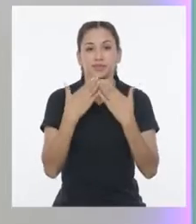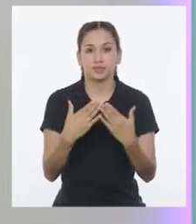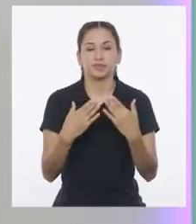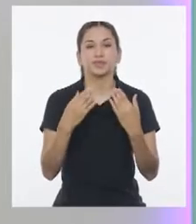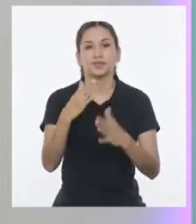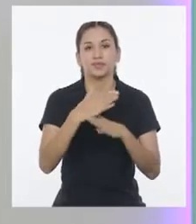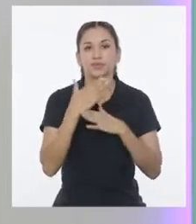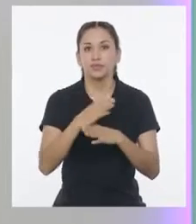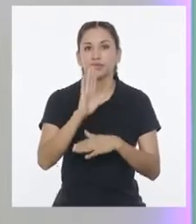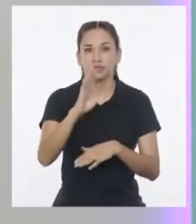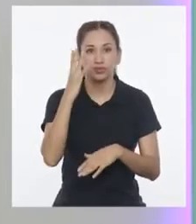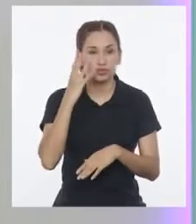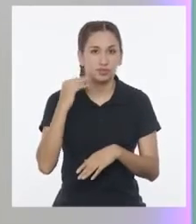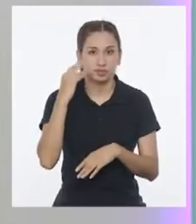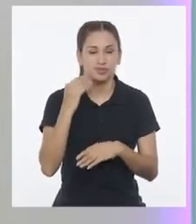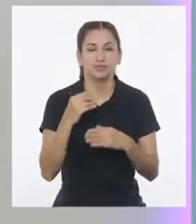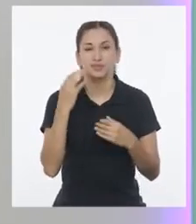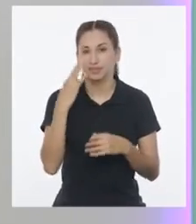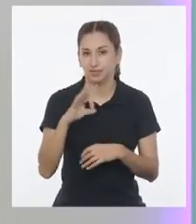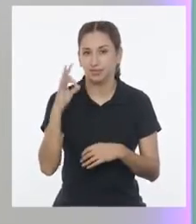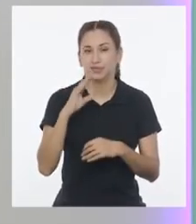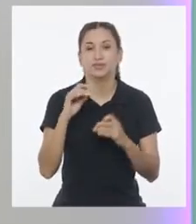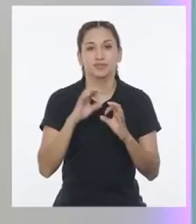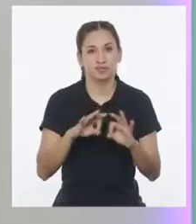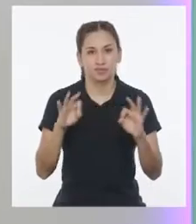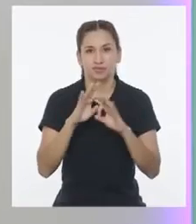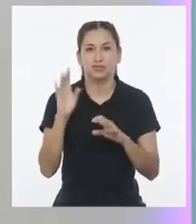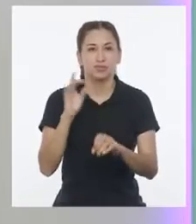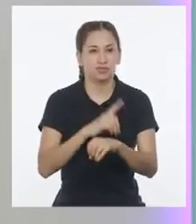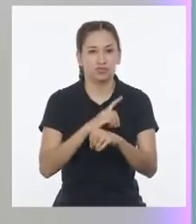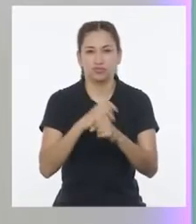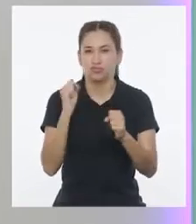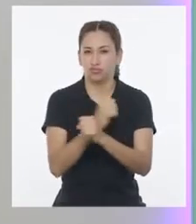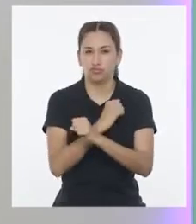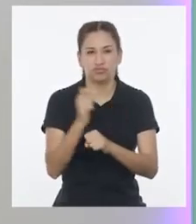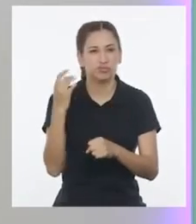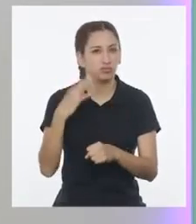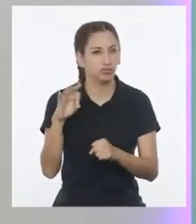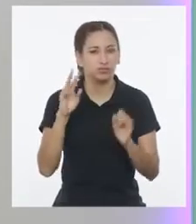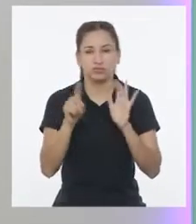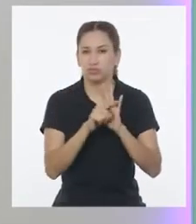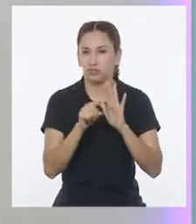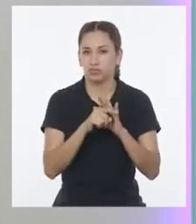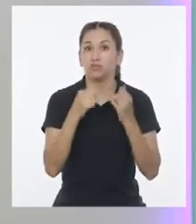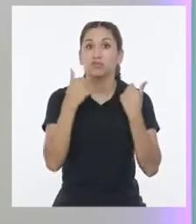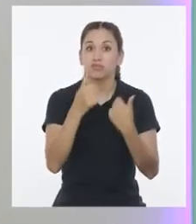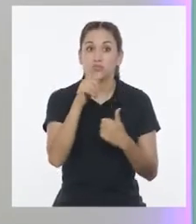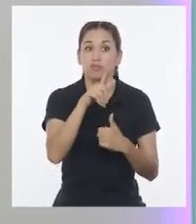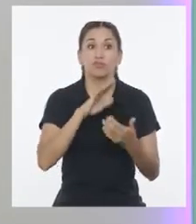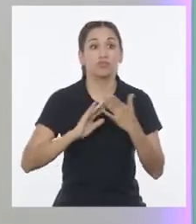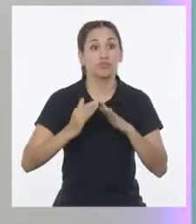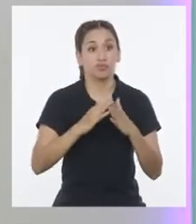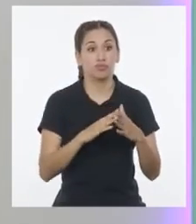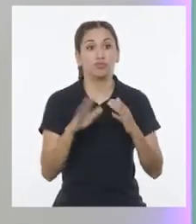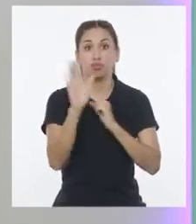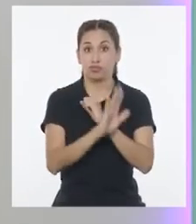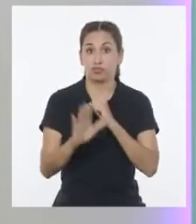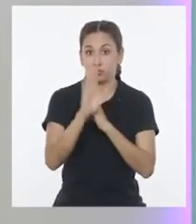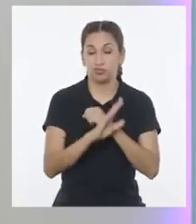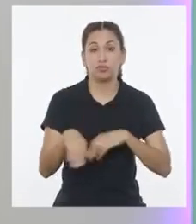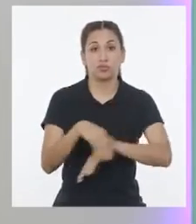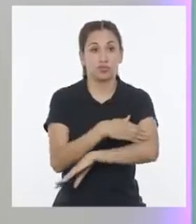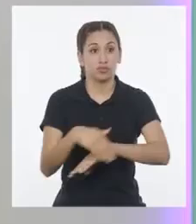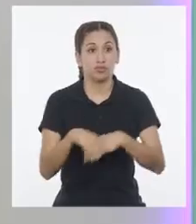Gracias por compartir tu experiencia. Como siempre, es muy negativa la actitud de Impositive. Y qué bien que en tu comunidad mantengan el orden